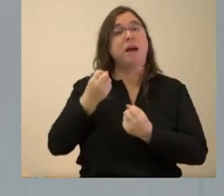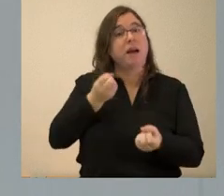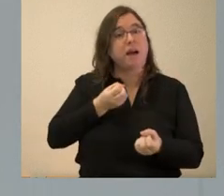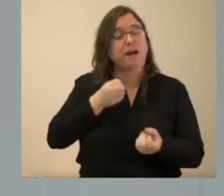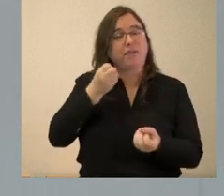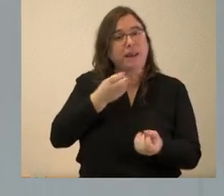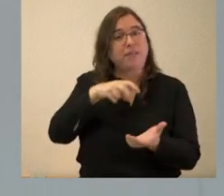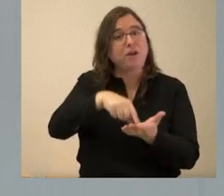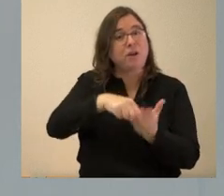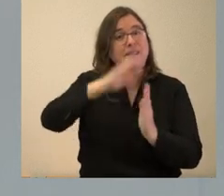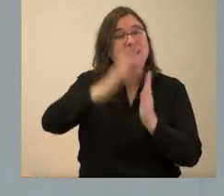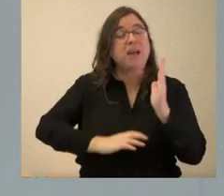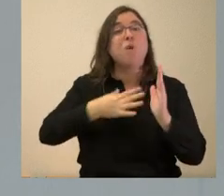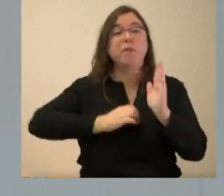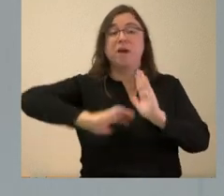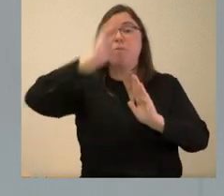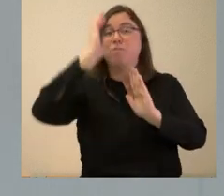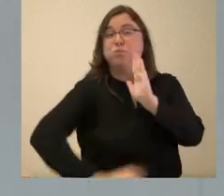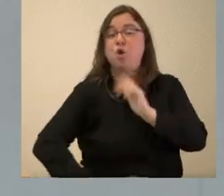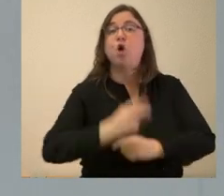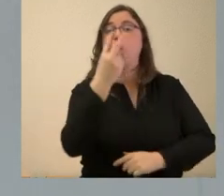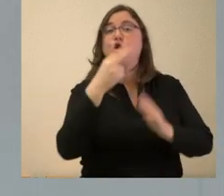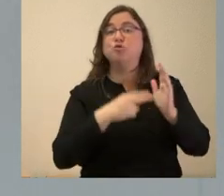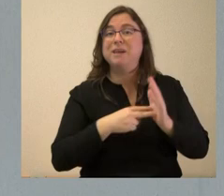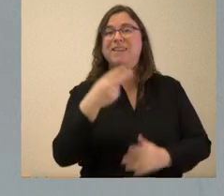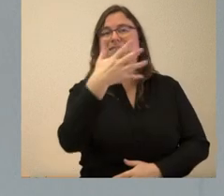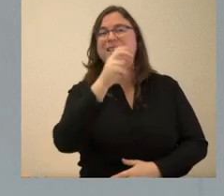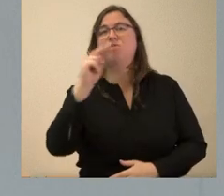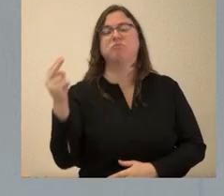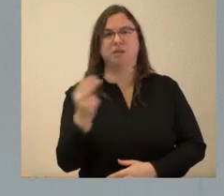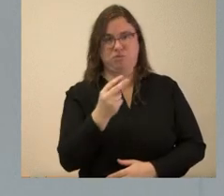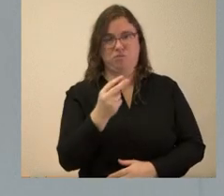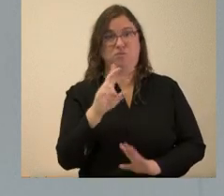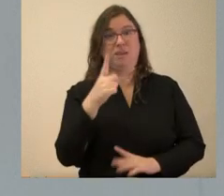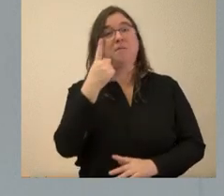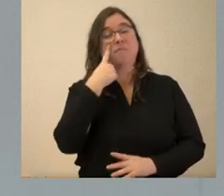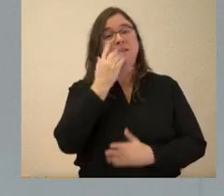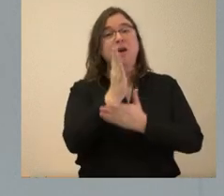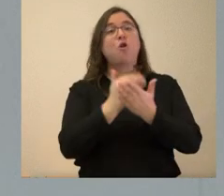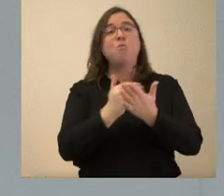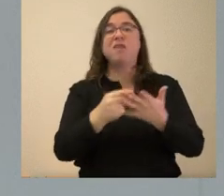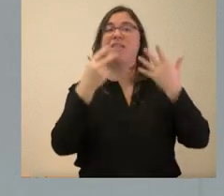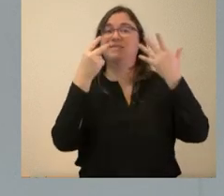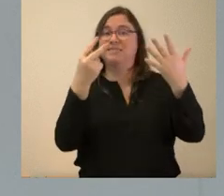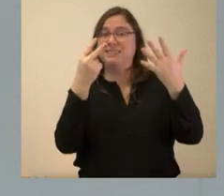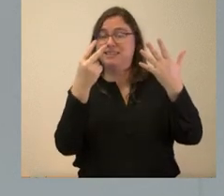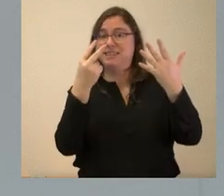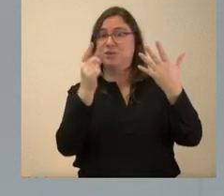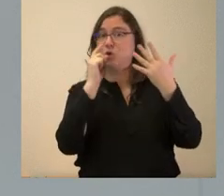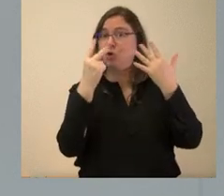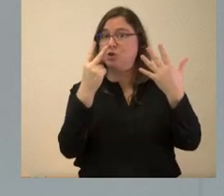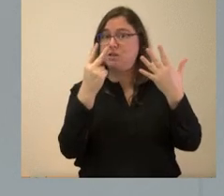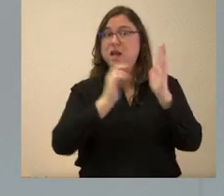en Castilla y león de 2.500 euros tengan ustedes en cuenta que solo hay siete comunidades autónomas de España en España que tienen